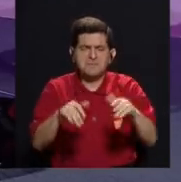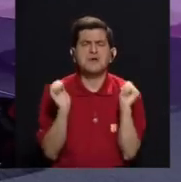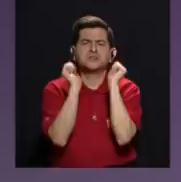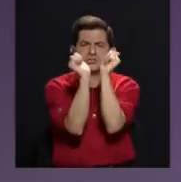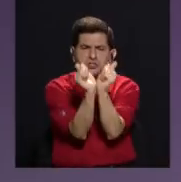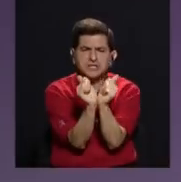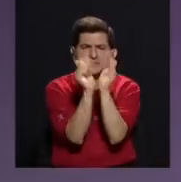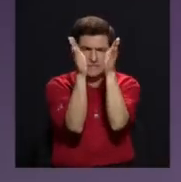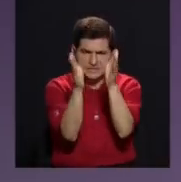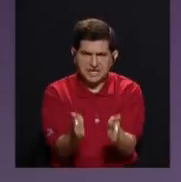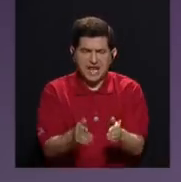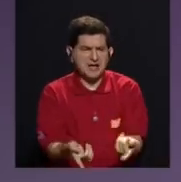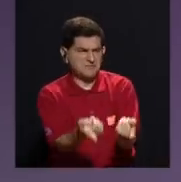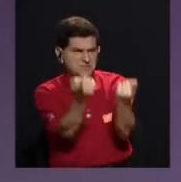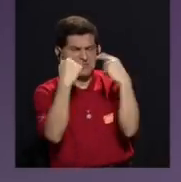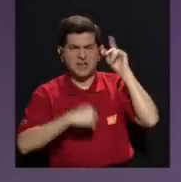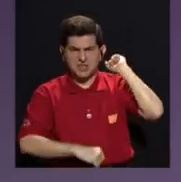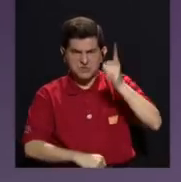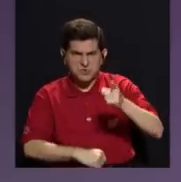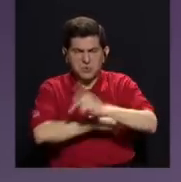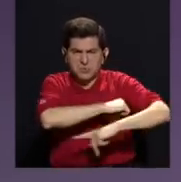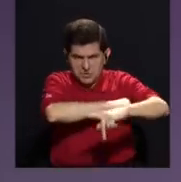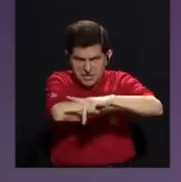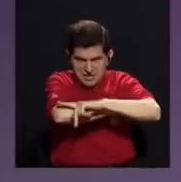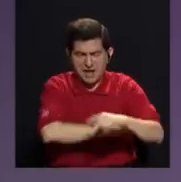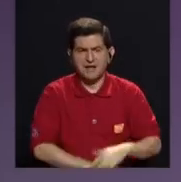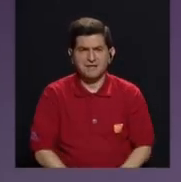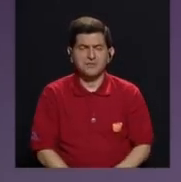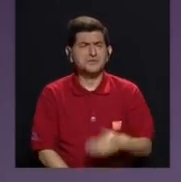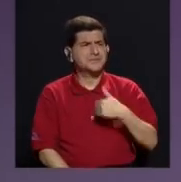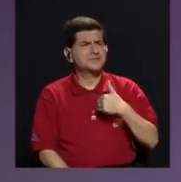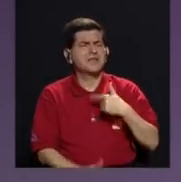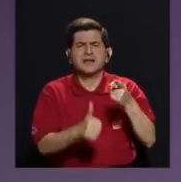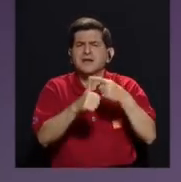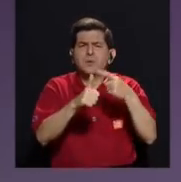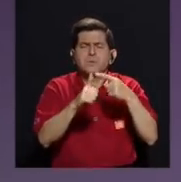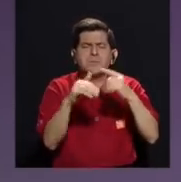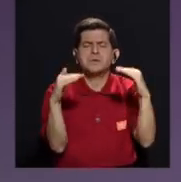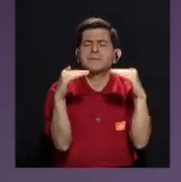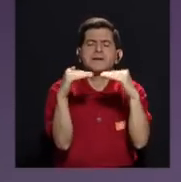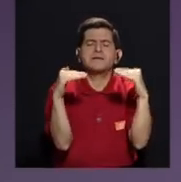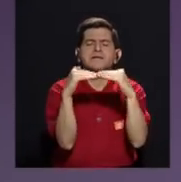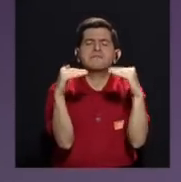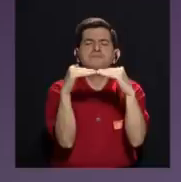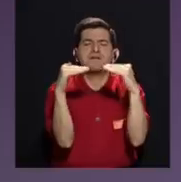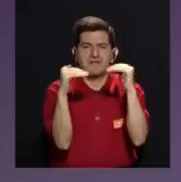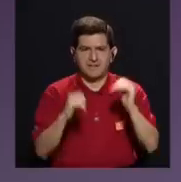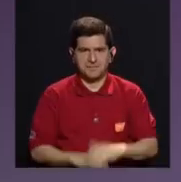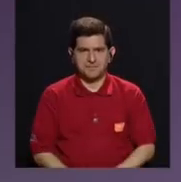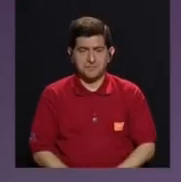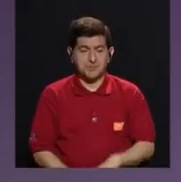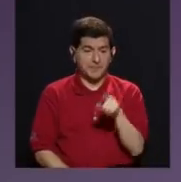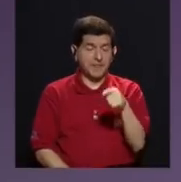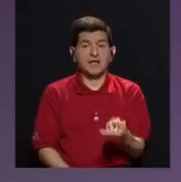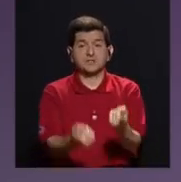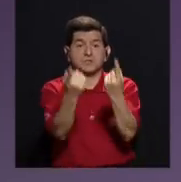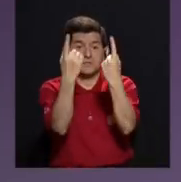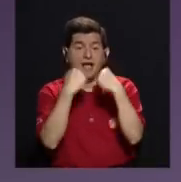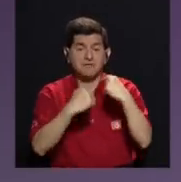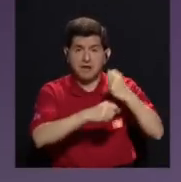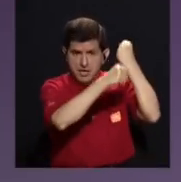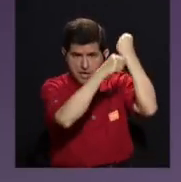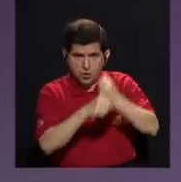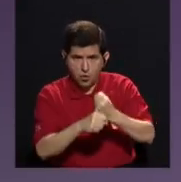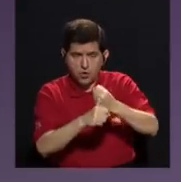que fueron traídas forzosamente al país así que tenemos como el primer nivel que es con esa llegada con la colonización